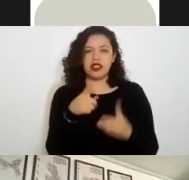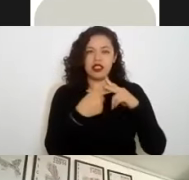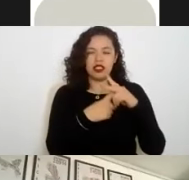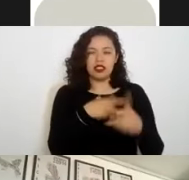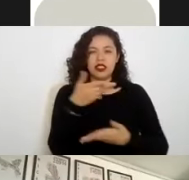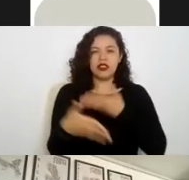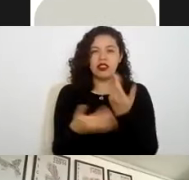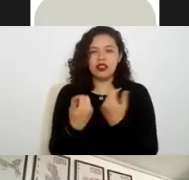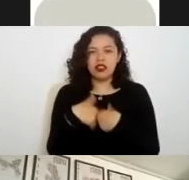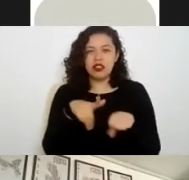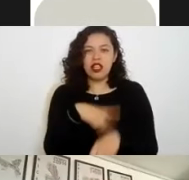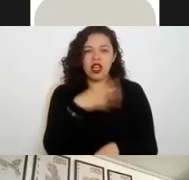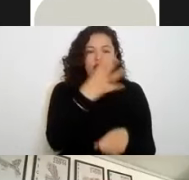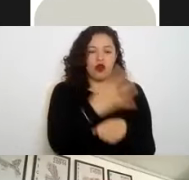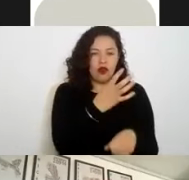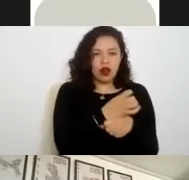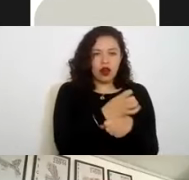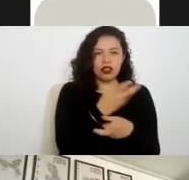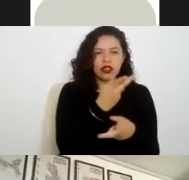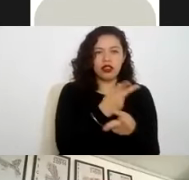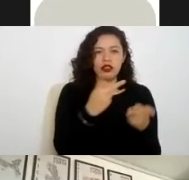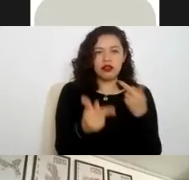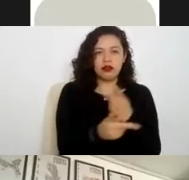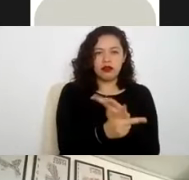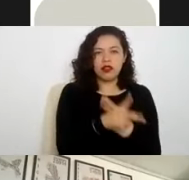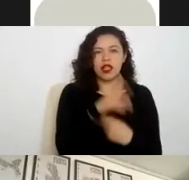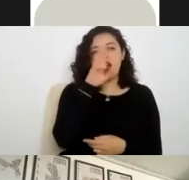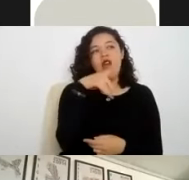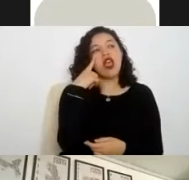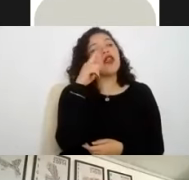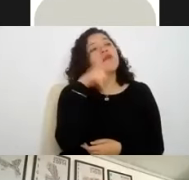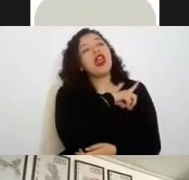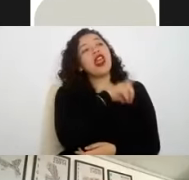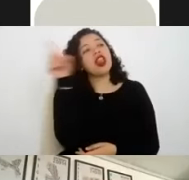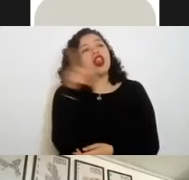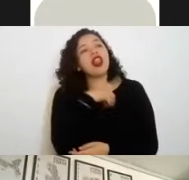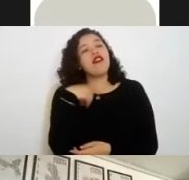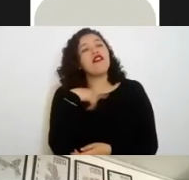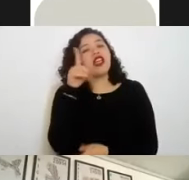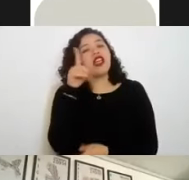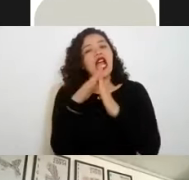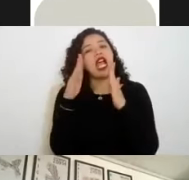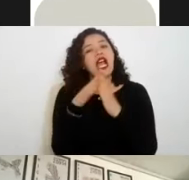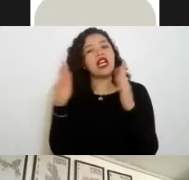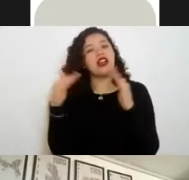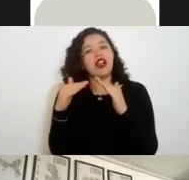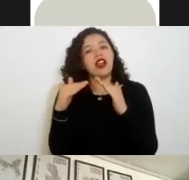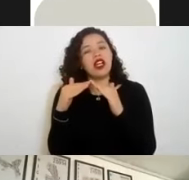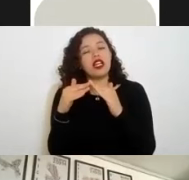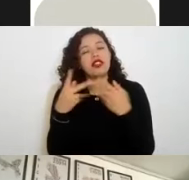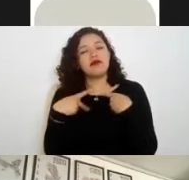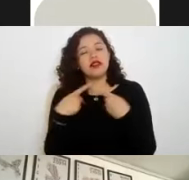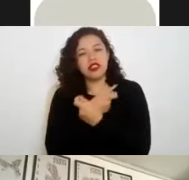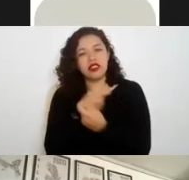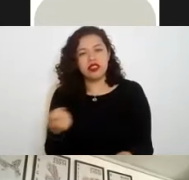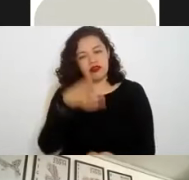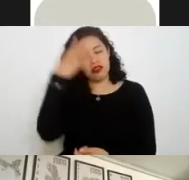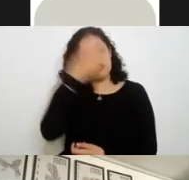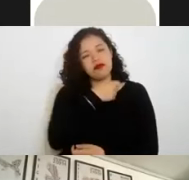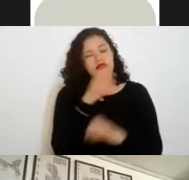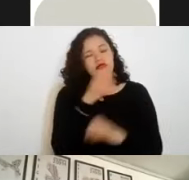Entonces tú vas en cuarto de prepa y te dicen, oye, pues tienes que ir a esta casa hogar o tienes que ir a este asilo. Entonces, qué flojera, ¿no? ¿Qué